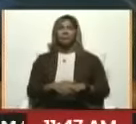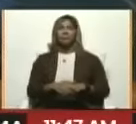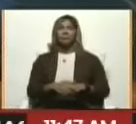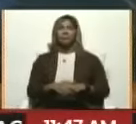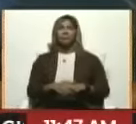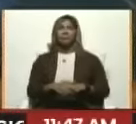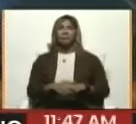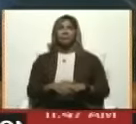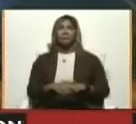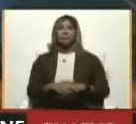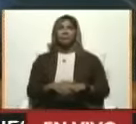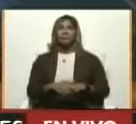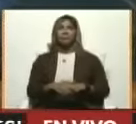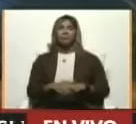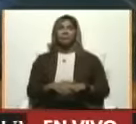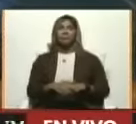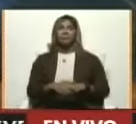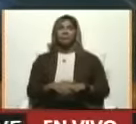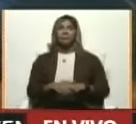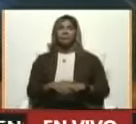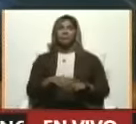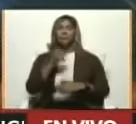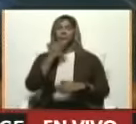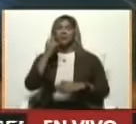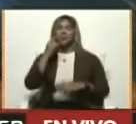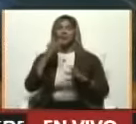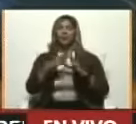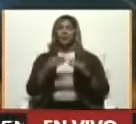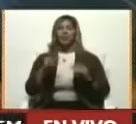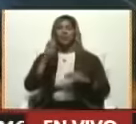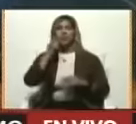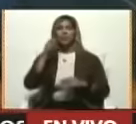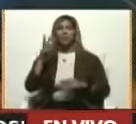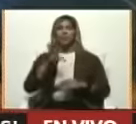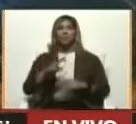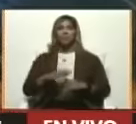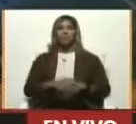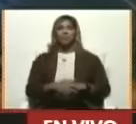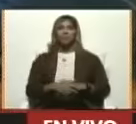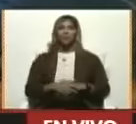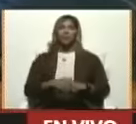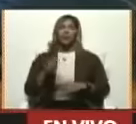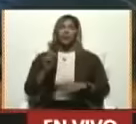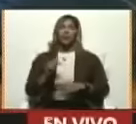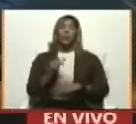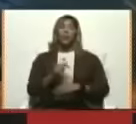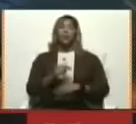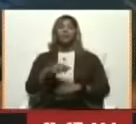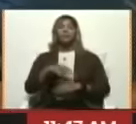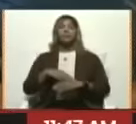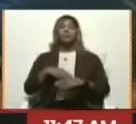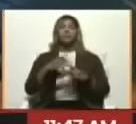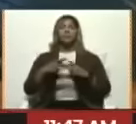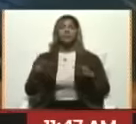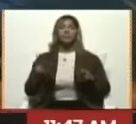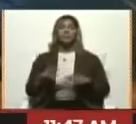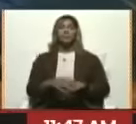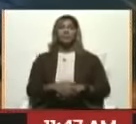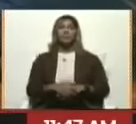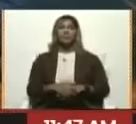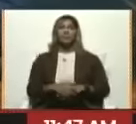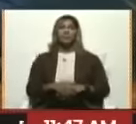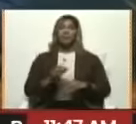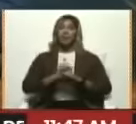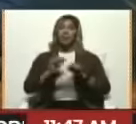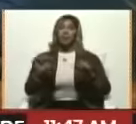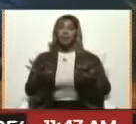El botón. Muy buenos días, tengan todos ustedes, pueblo de Venezuela. El día de hoy para el Ministerio Público es una